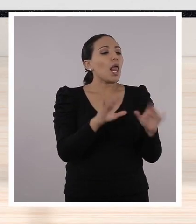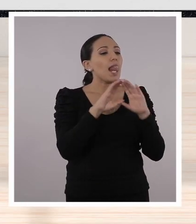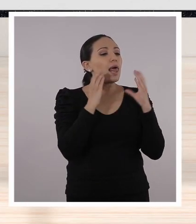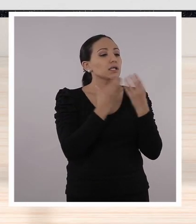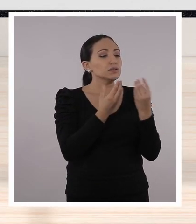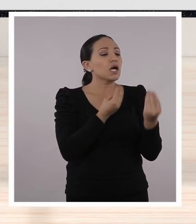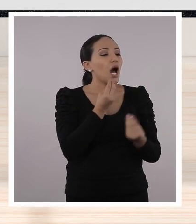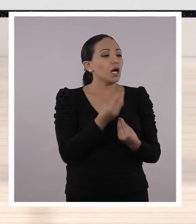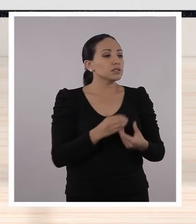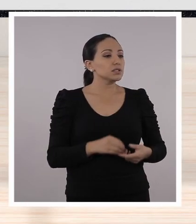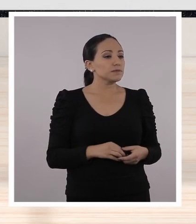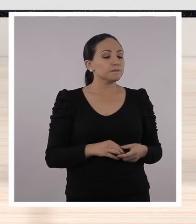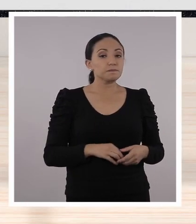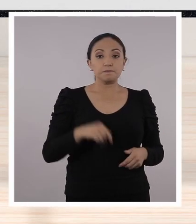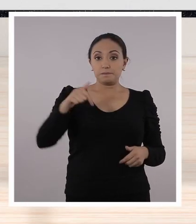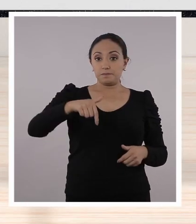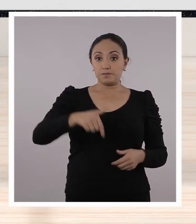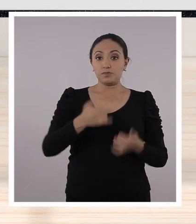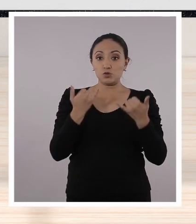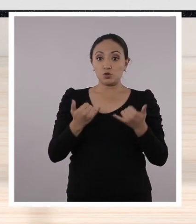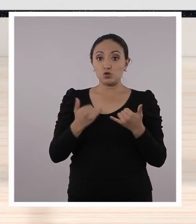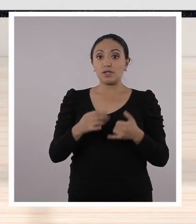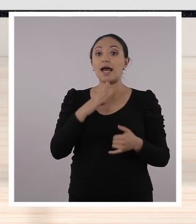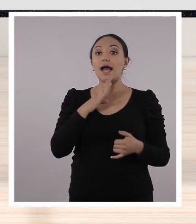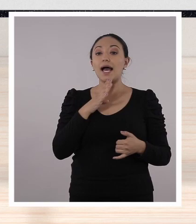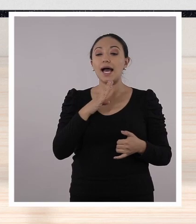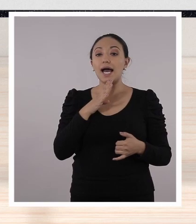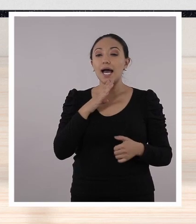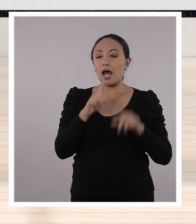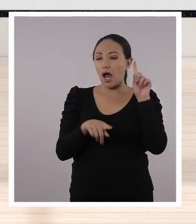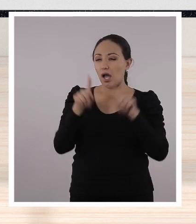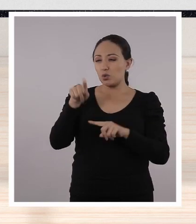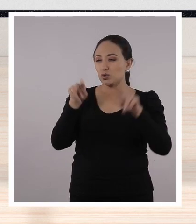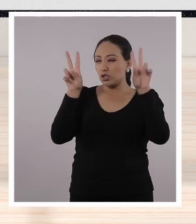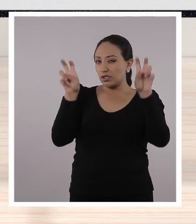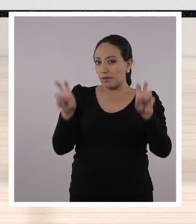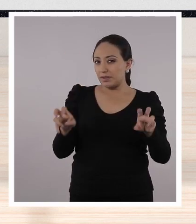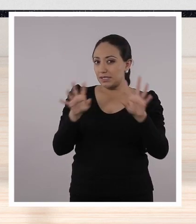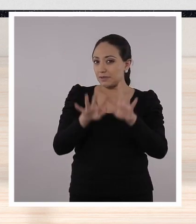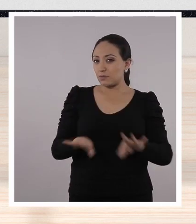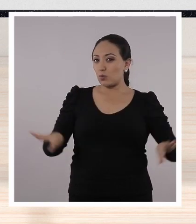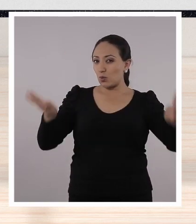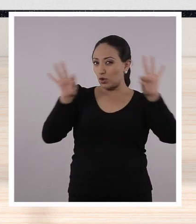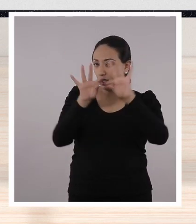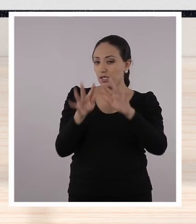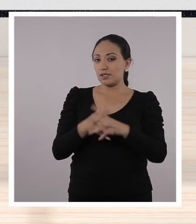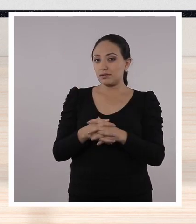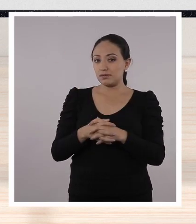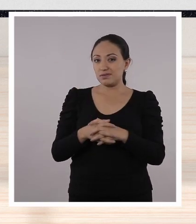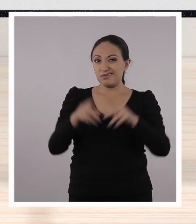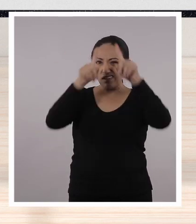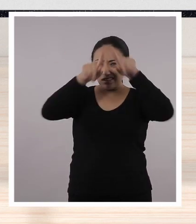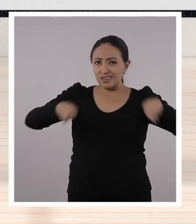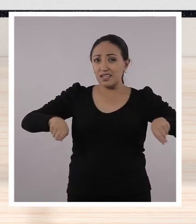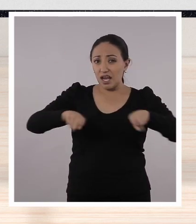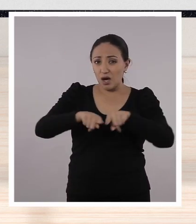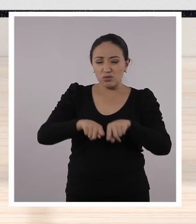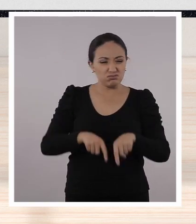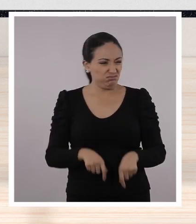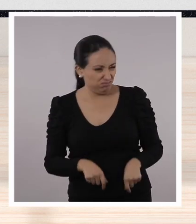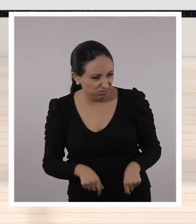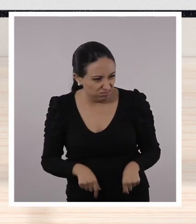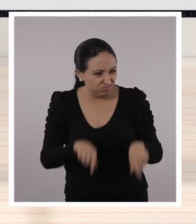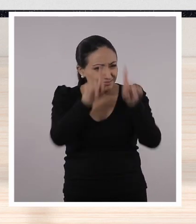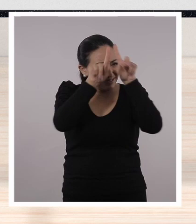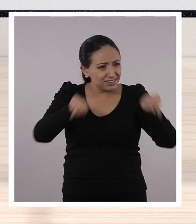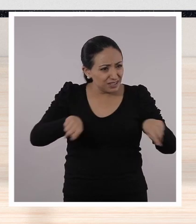tenemos para la clase de hoy. A ver, el día de hoy vamos a hablar sobre triángulos y algunas cosas muy interesantes. Interesante sobre triángulos.